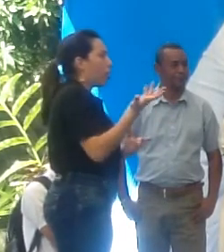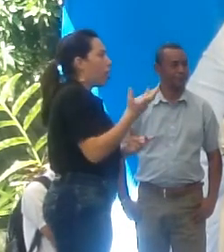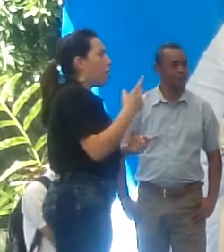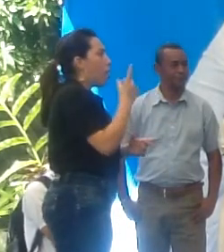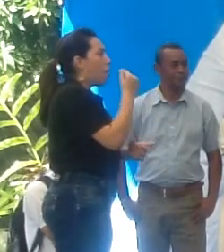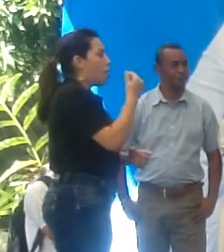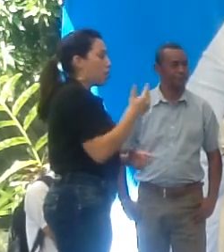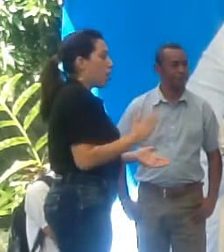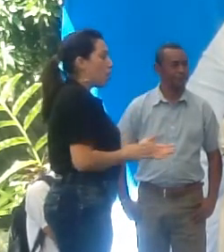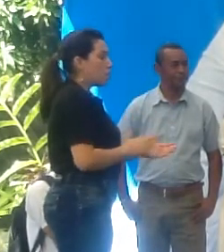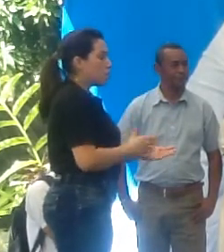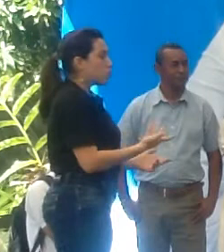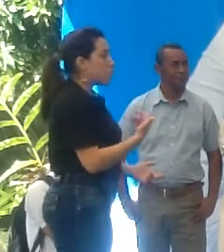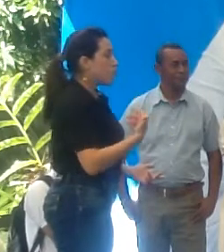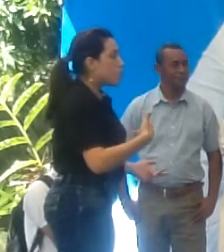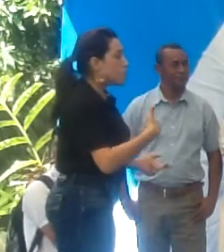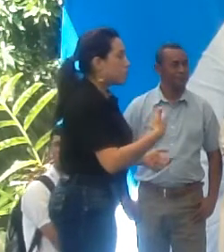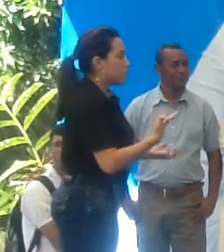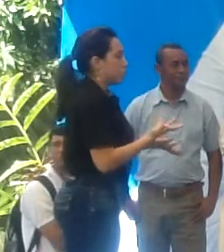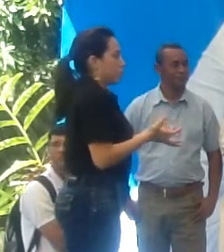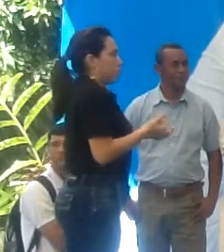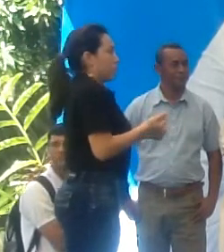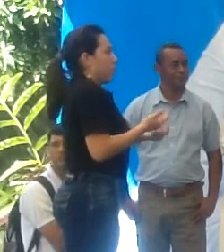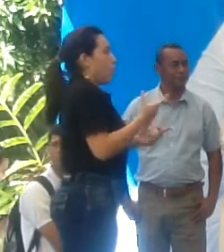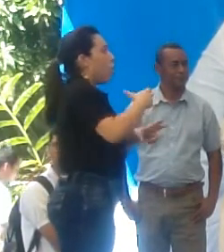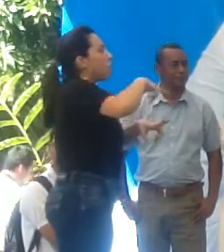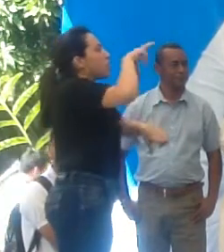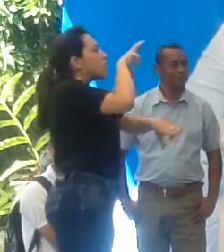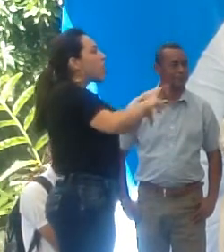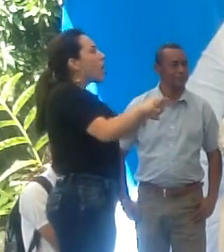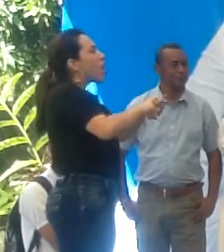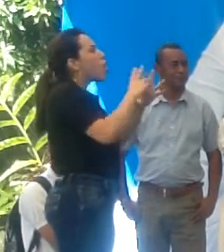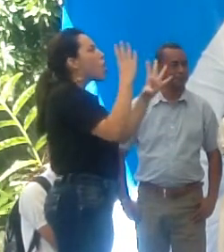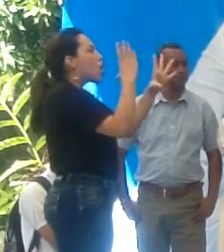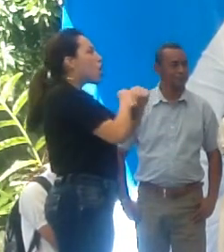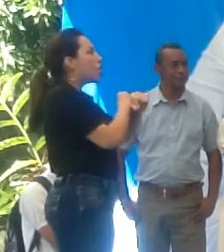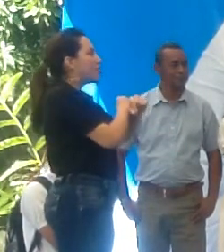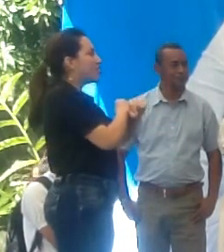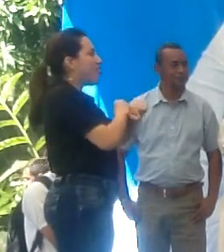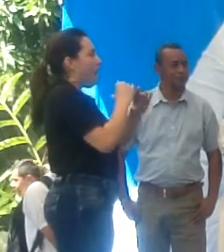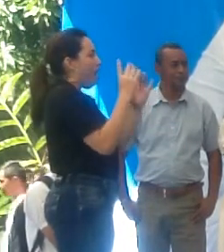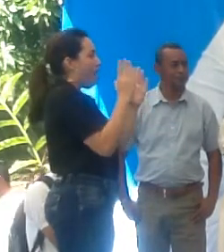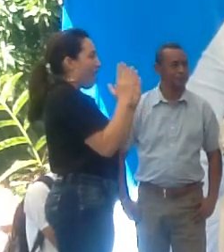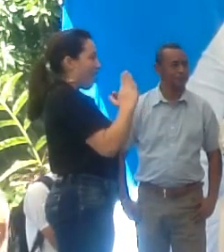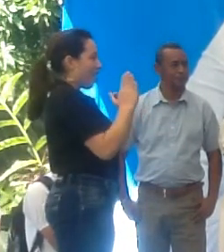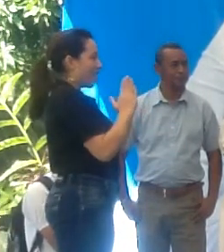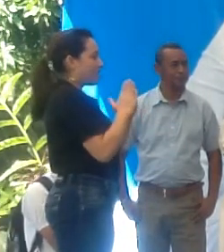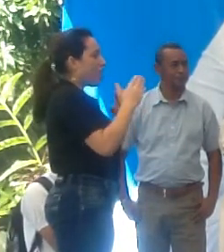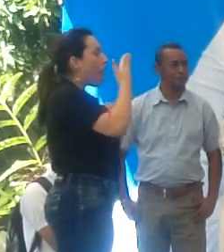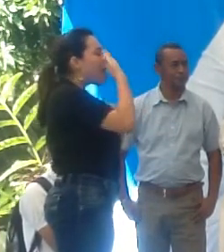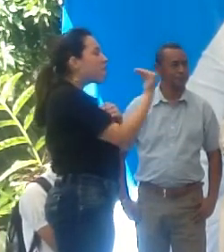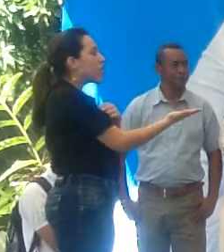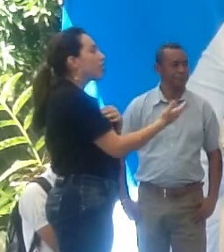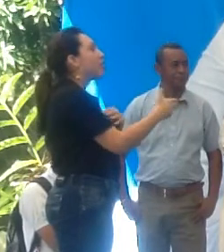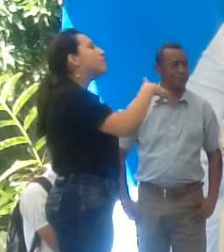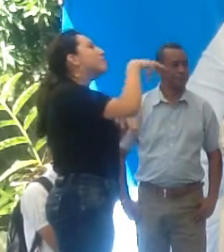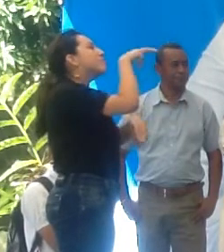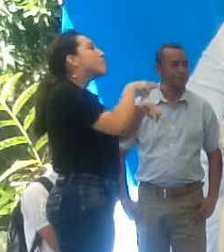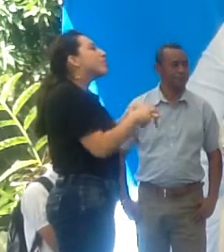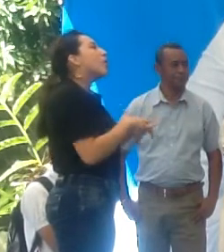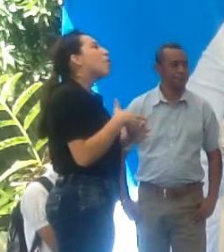salario, que no puedan sentarse en una noche en la terraza de su casa por temor a que los